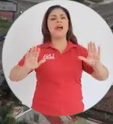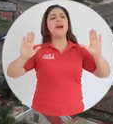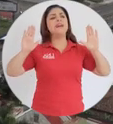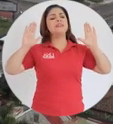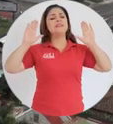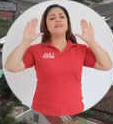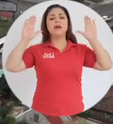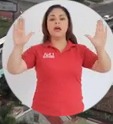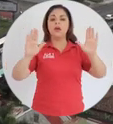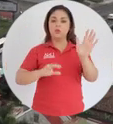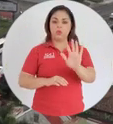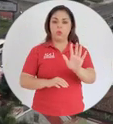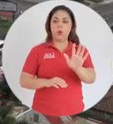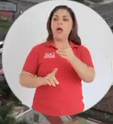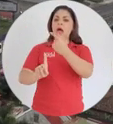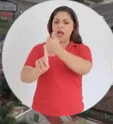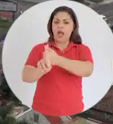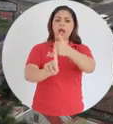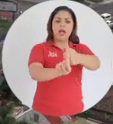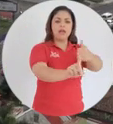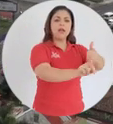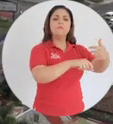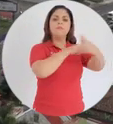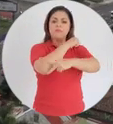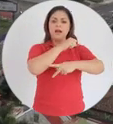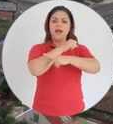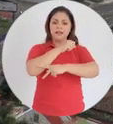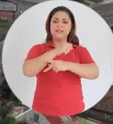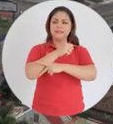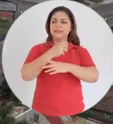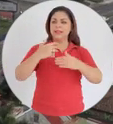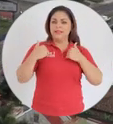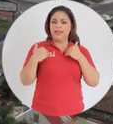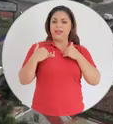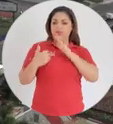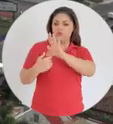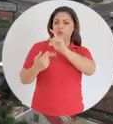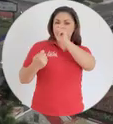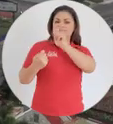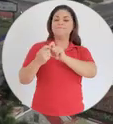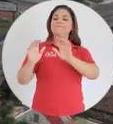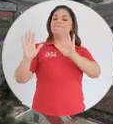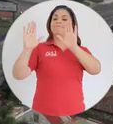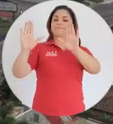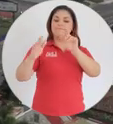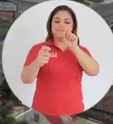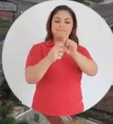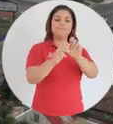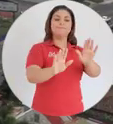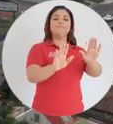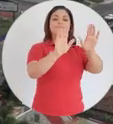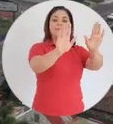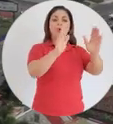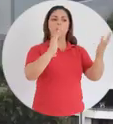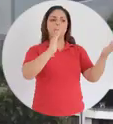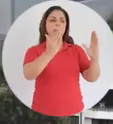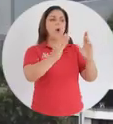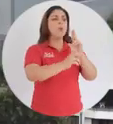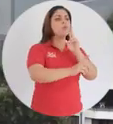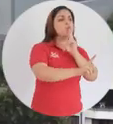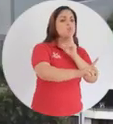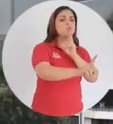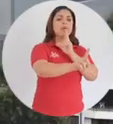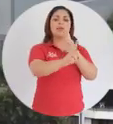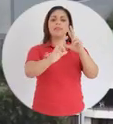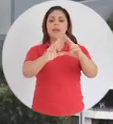fuera excepcional. Lo que yo he dicho es que cada país es excepcional, porque también Guatemala es excepcional con respecto a Nicaragua